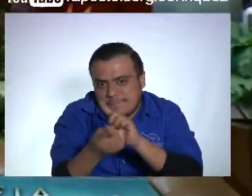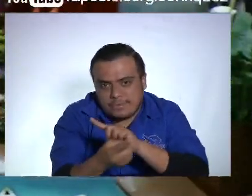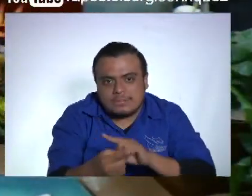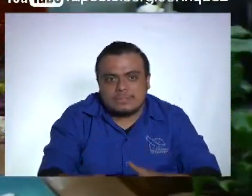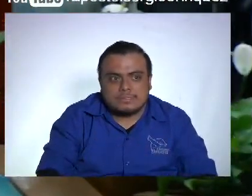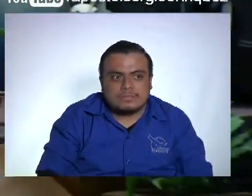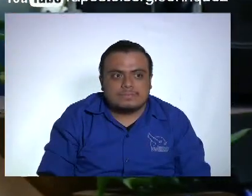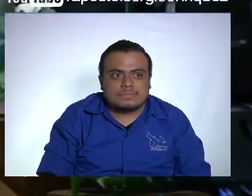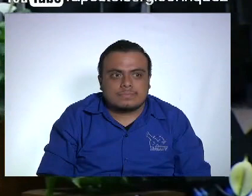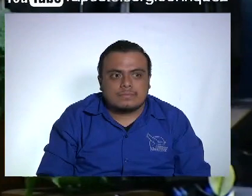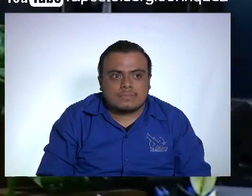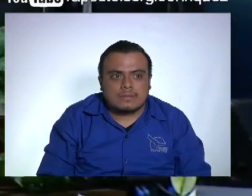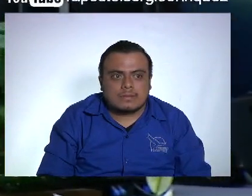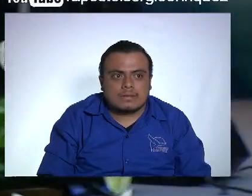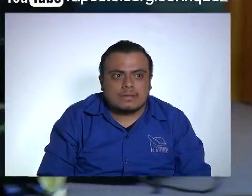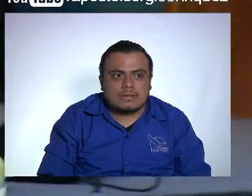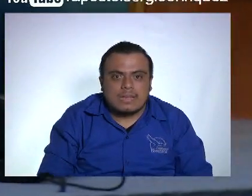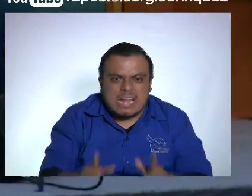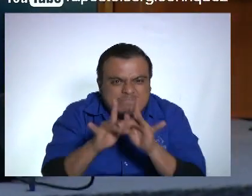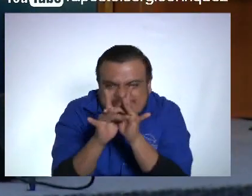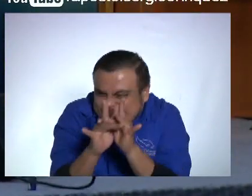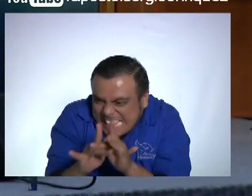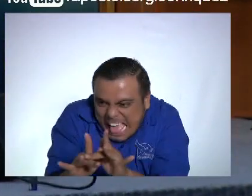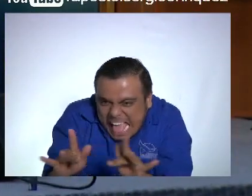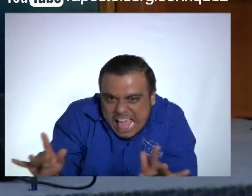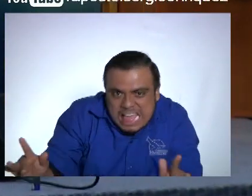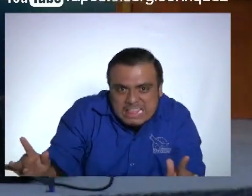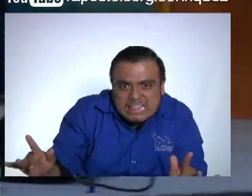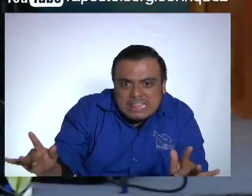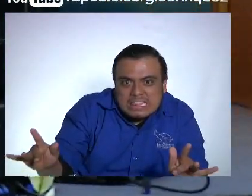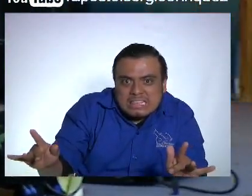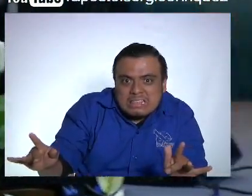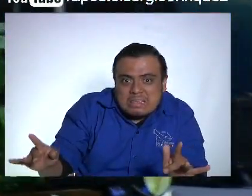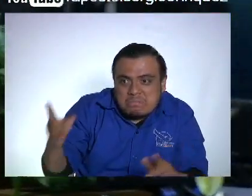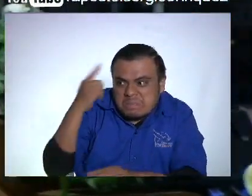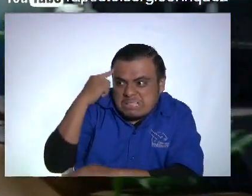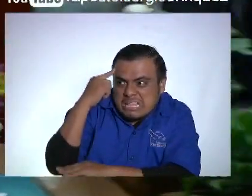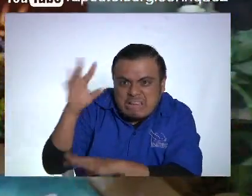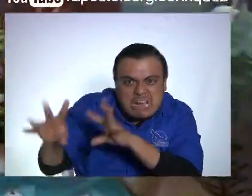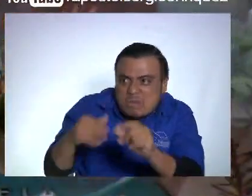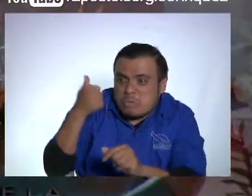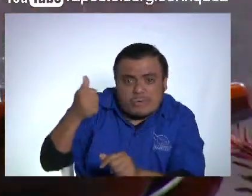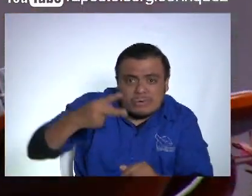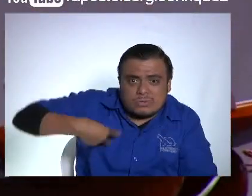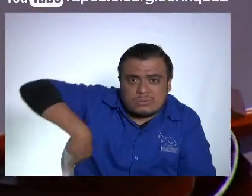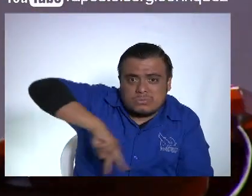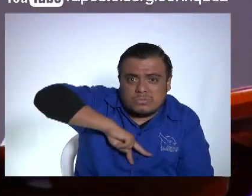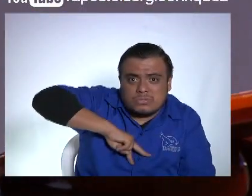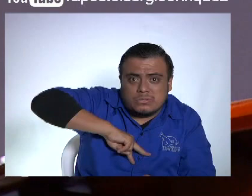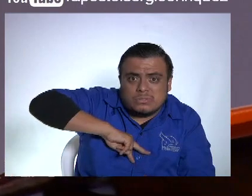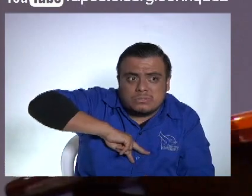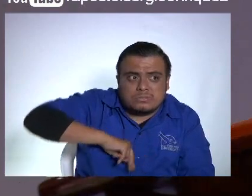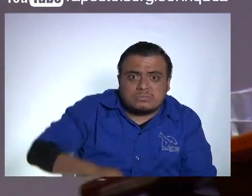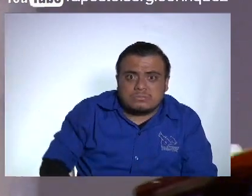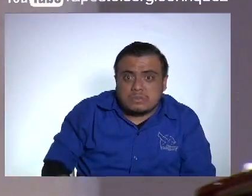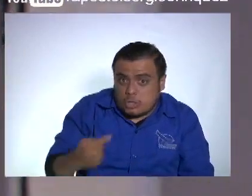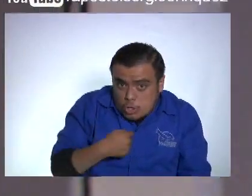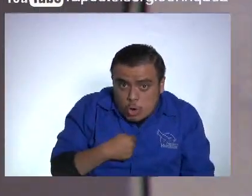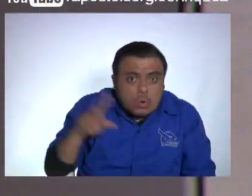Aleluya, nadie daba algo por nosotros. Nadie. Yo no podía hablar en un lugar así.